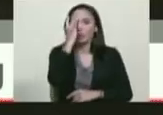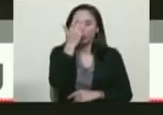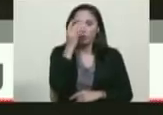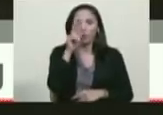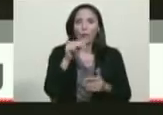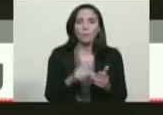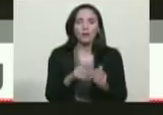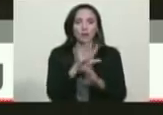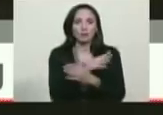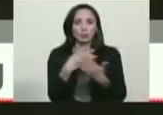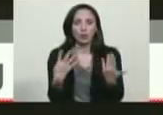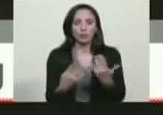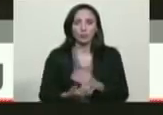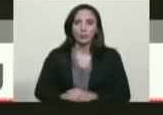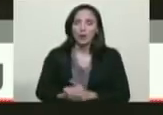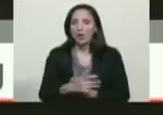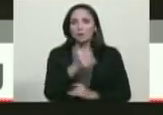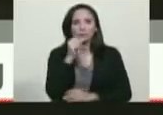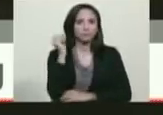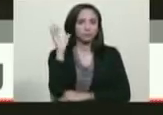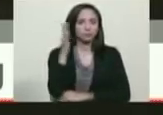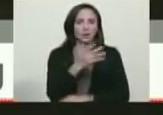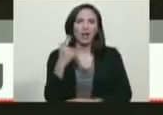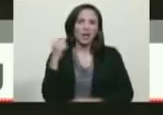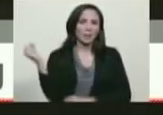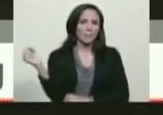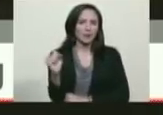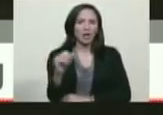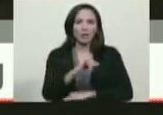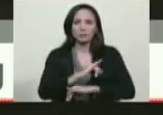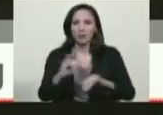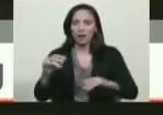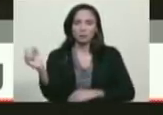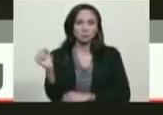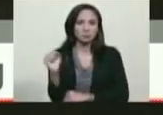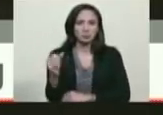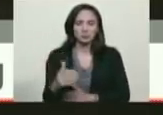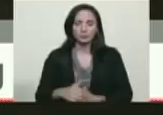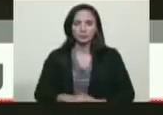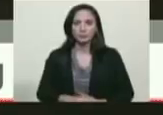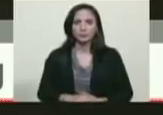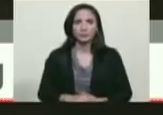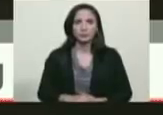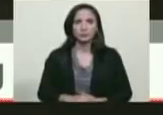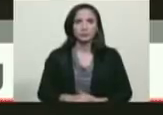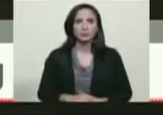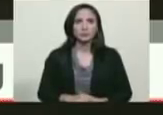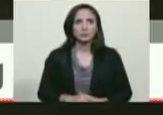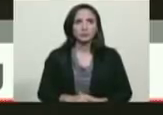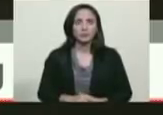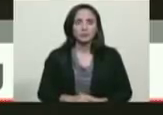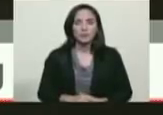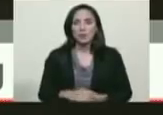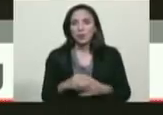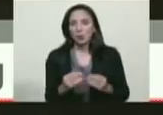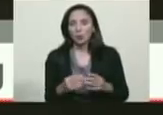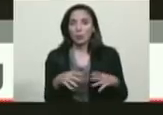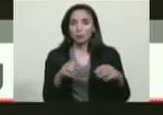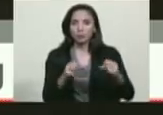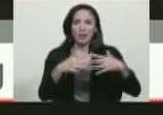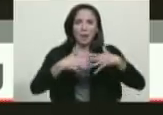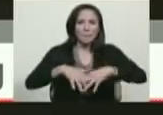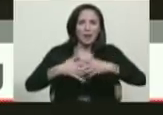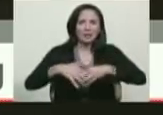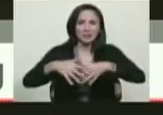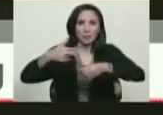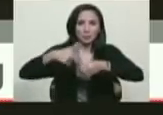febrero de 2019, ya declarado nulo e inexistente, incurriendo en una intervención de la empresa del Estado